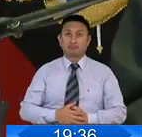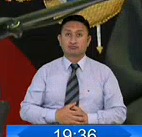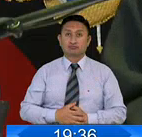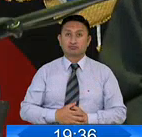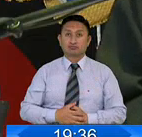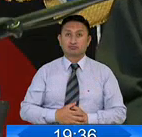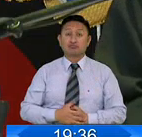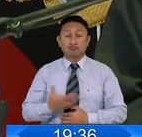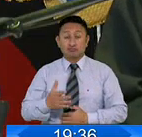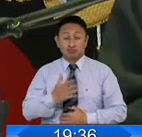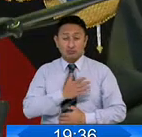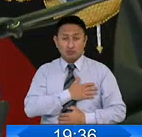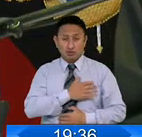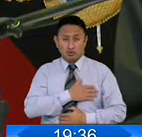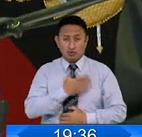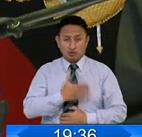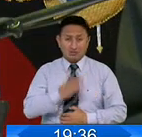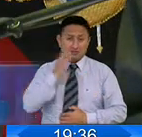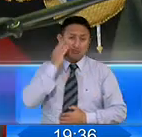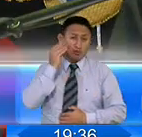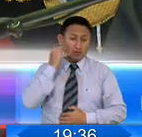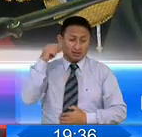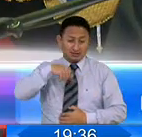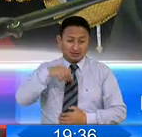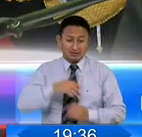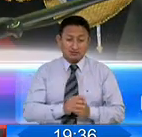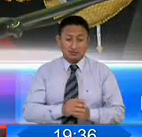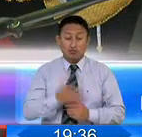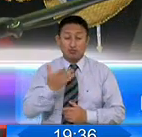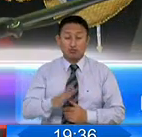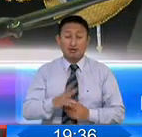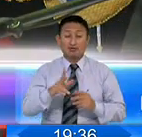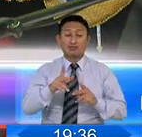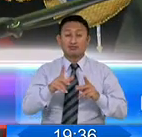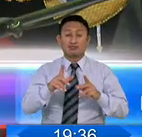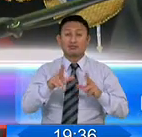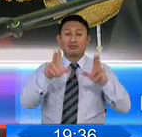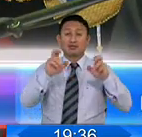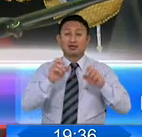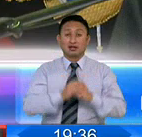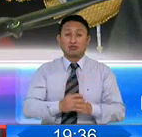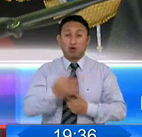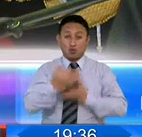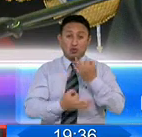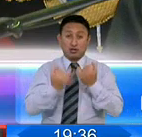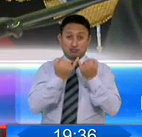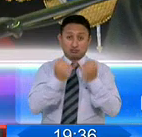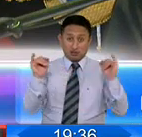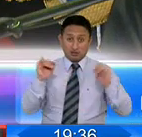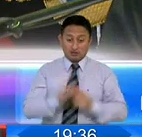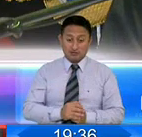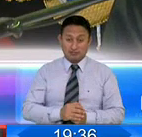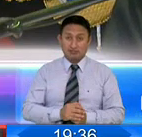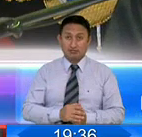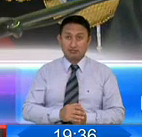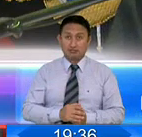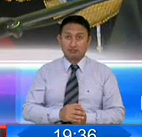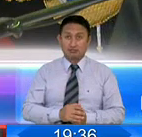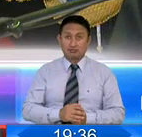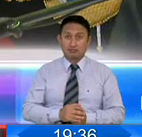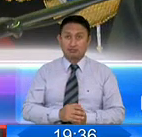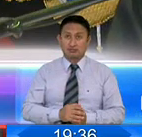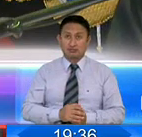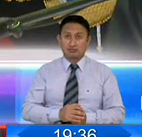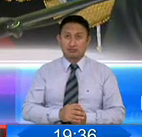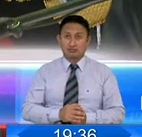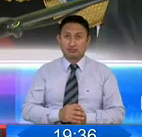las consecuencias de la más oprobiosa violación al principio de la independencia de los jueces, reivindico con autoridad suficiente